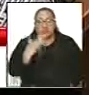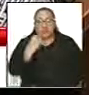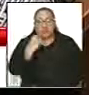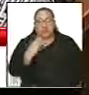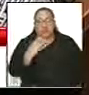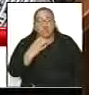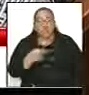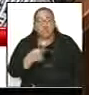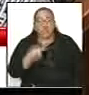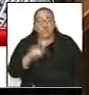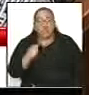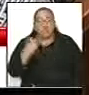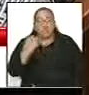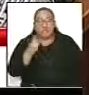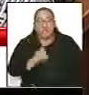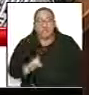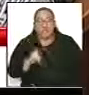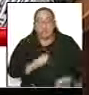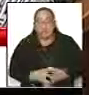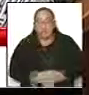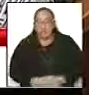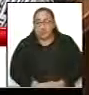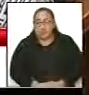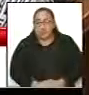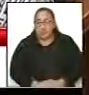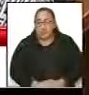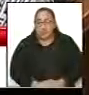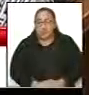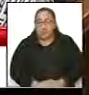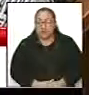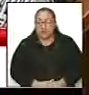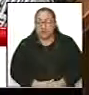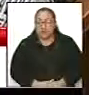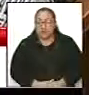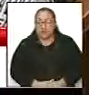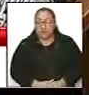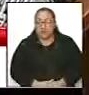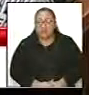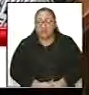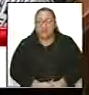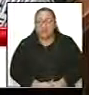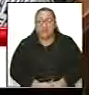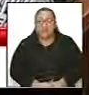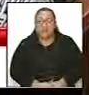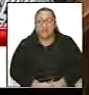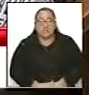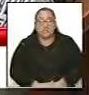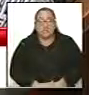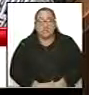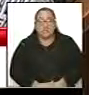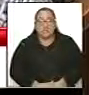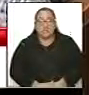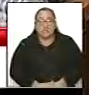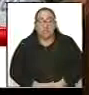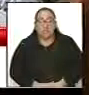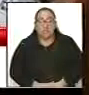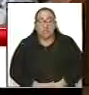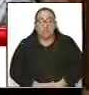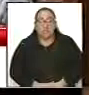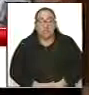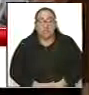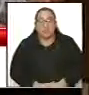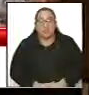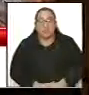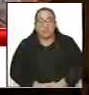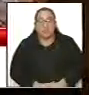Le cedemos el uso de la palabra al señor Manuel Starke, en representación del Ministerio de Economía y